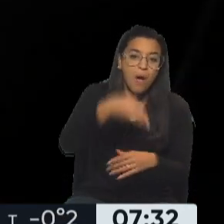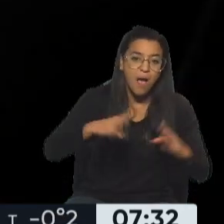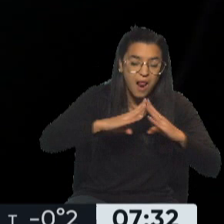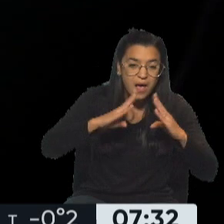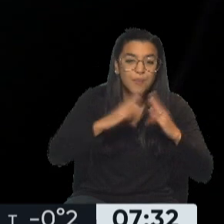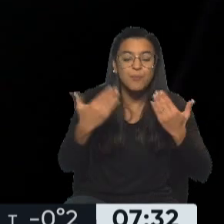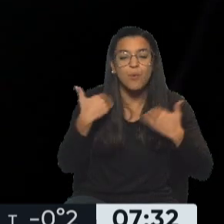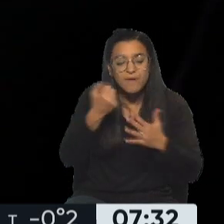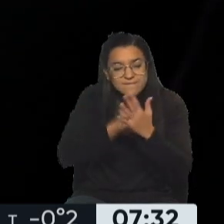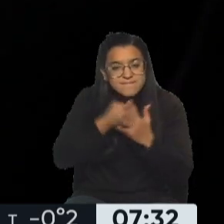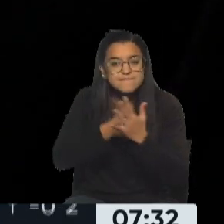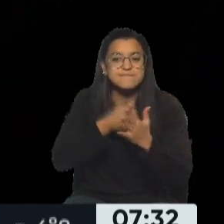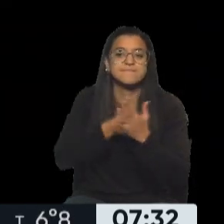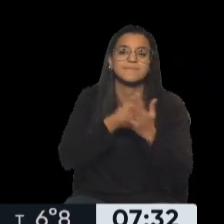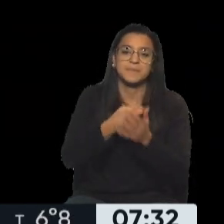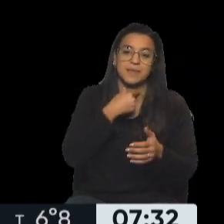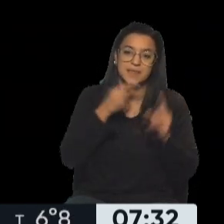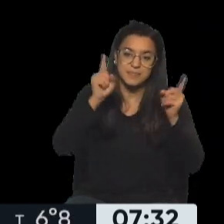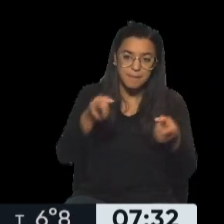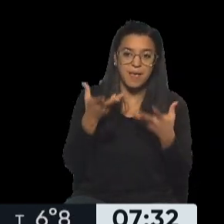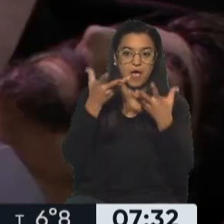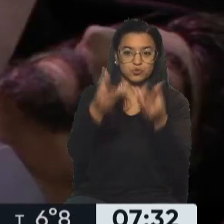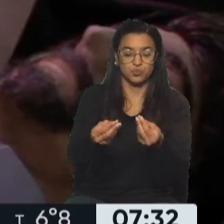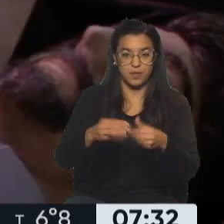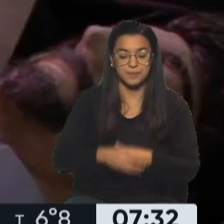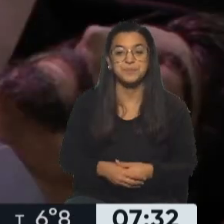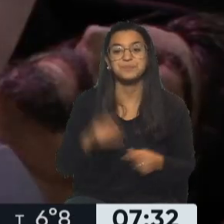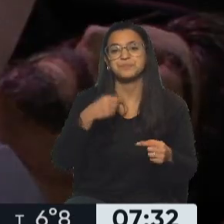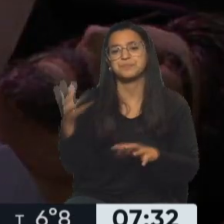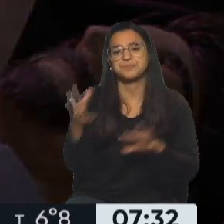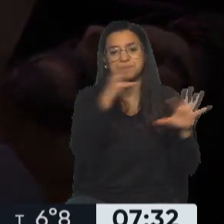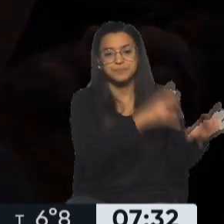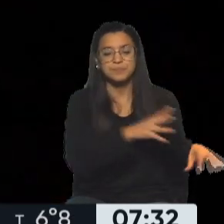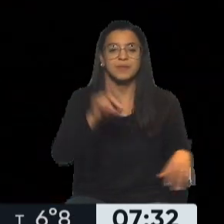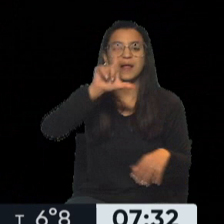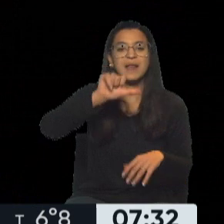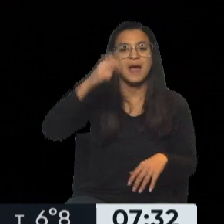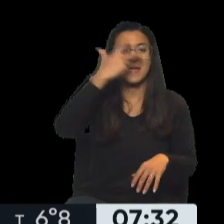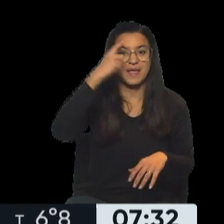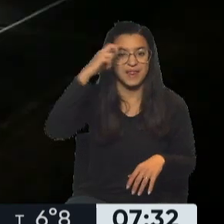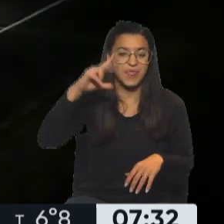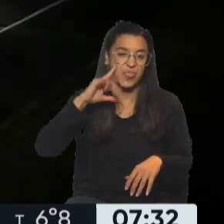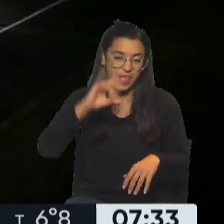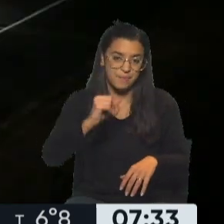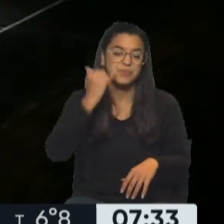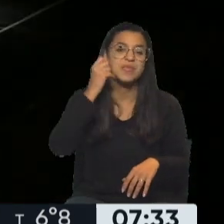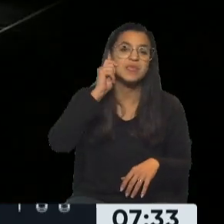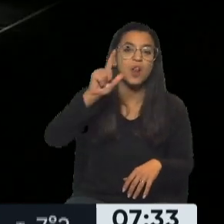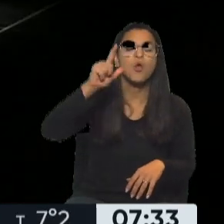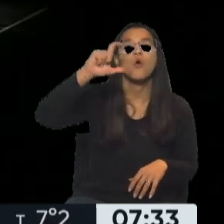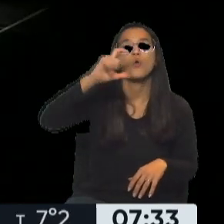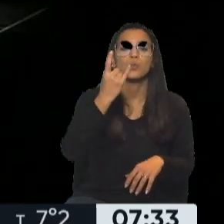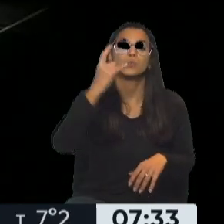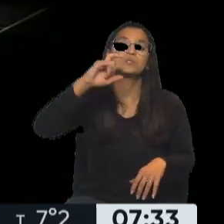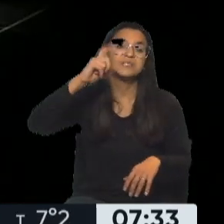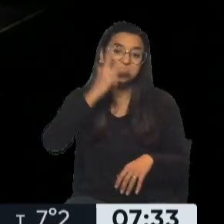ella y a poder intentar de alguna manera también ayudarla. Nos vamos para La herida y el cuchillo. Un documental